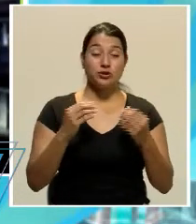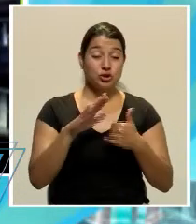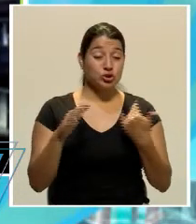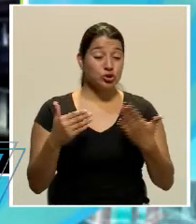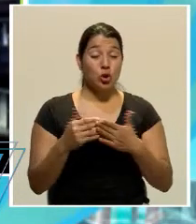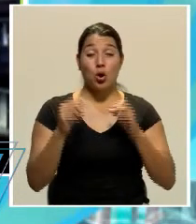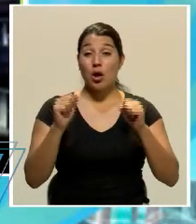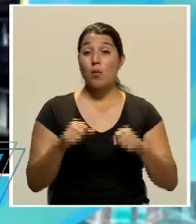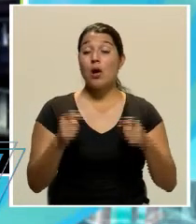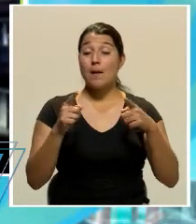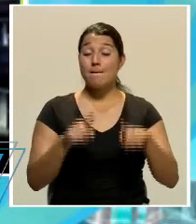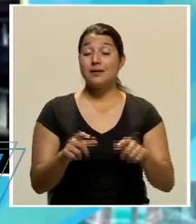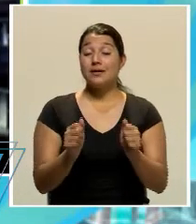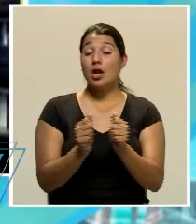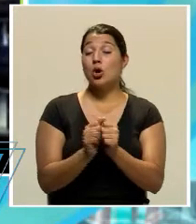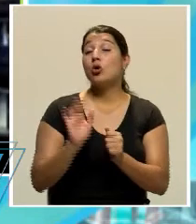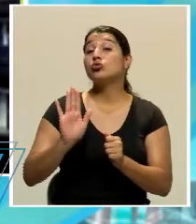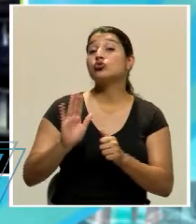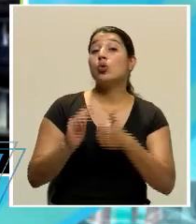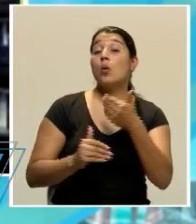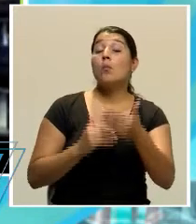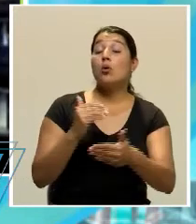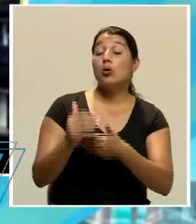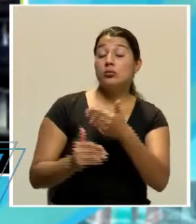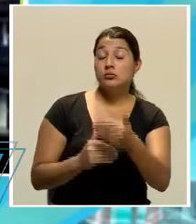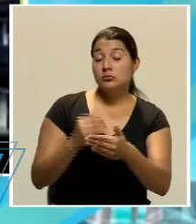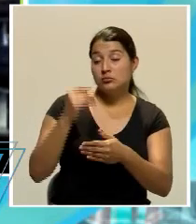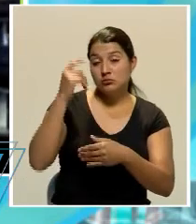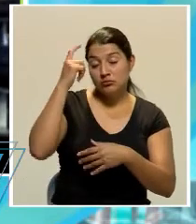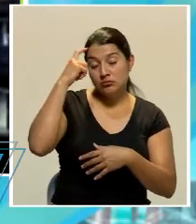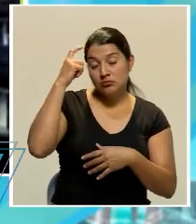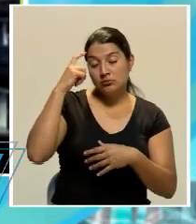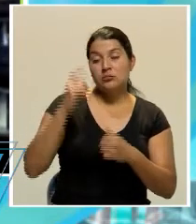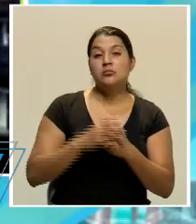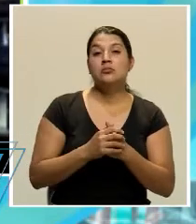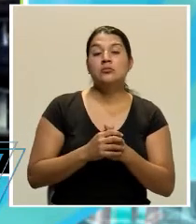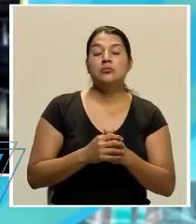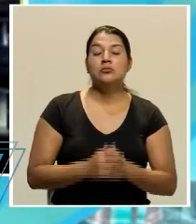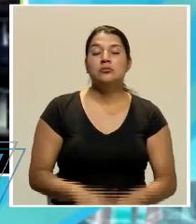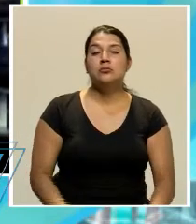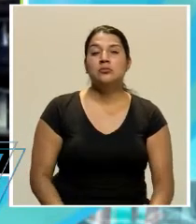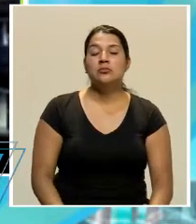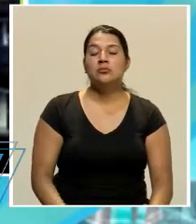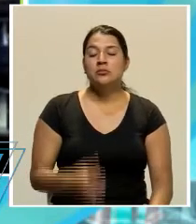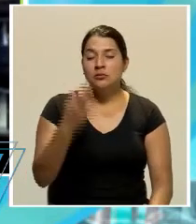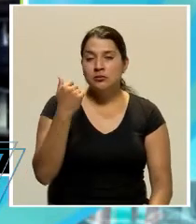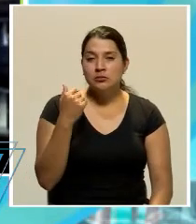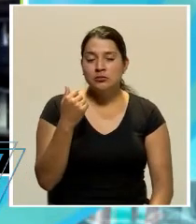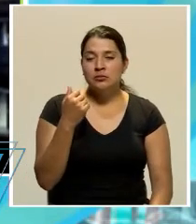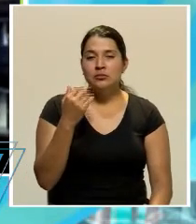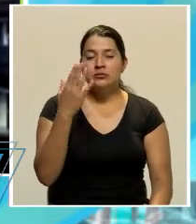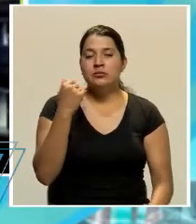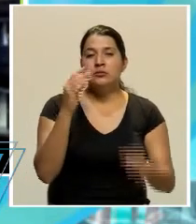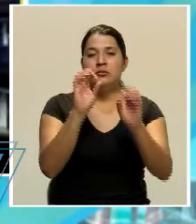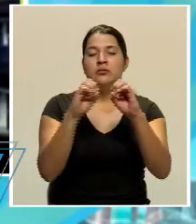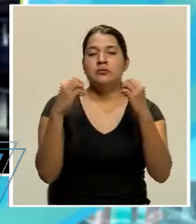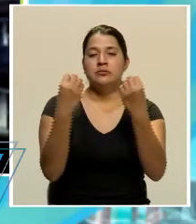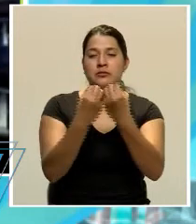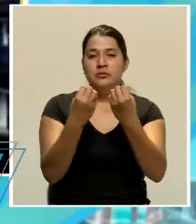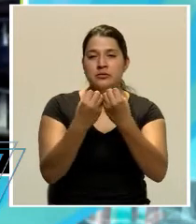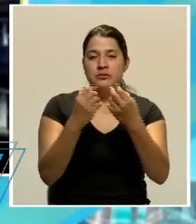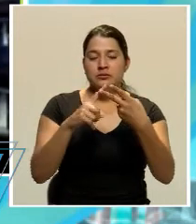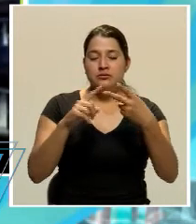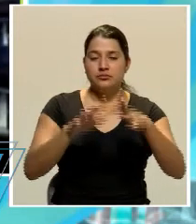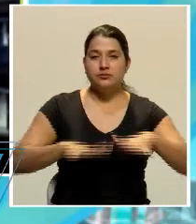lo que va a pasar con la construcción del tejido cultural de las artes escénicas en este país, porque las organizaciones,